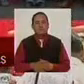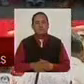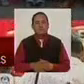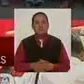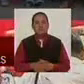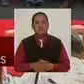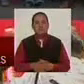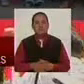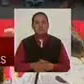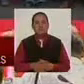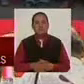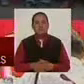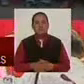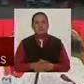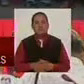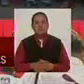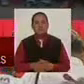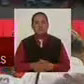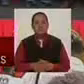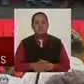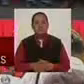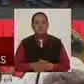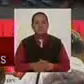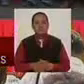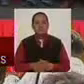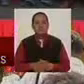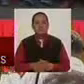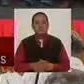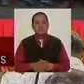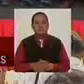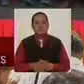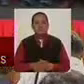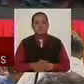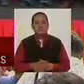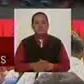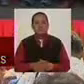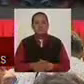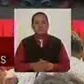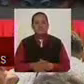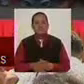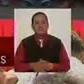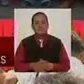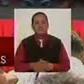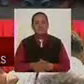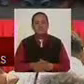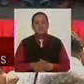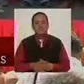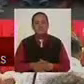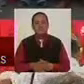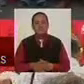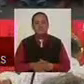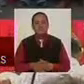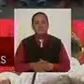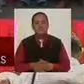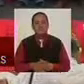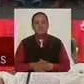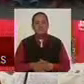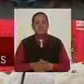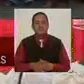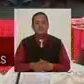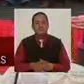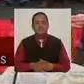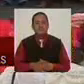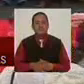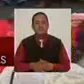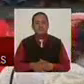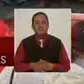guapa meñastam te ojo, quiscam, venca, tu que, quitam, tu tacacha mi cinco y arusa, quitam, catacasmi, tu sanduna gatos, tu